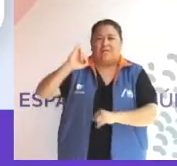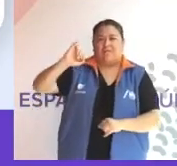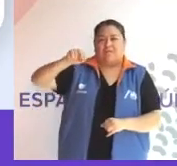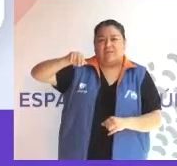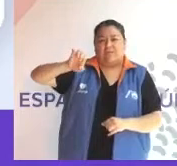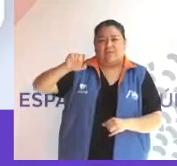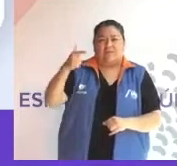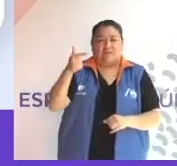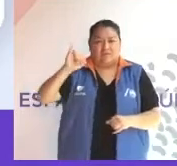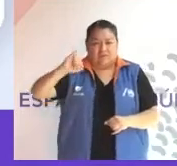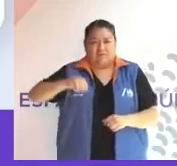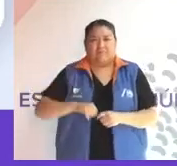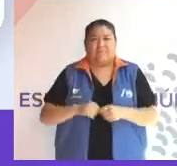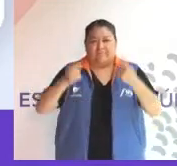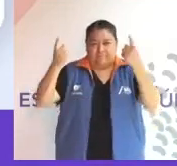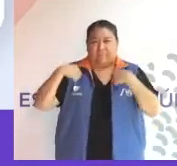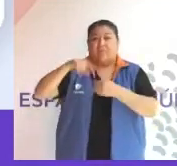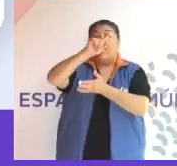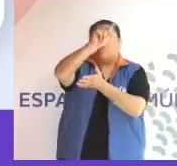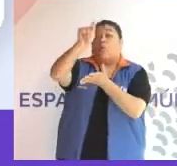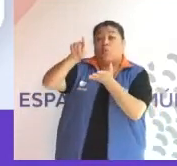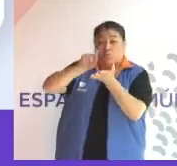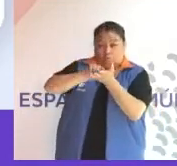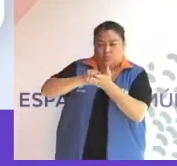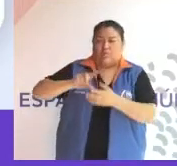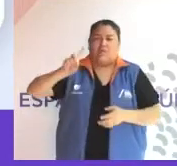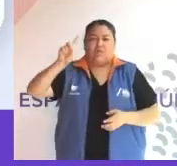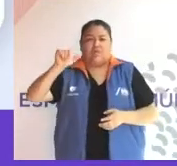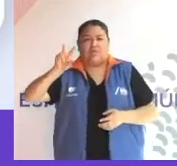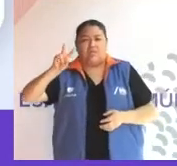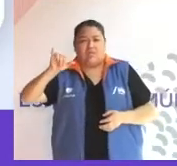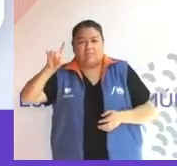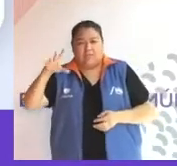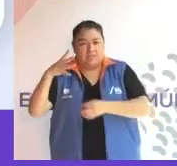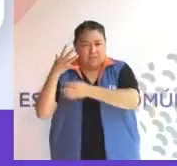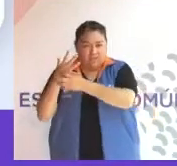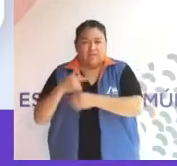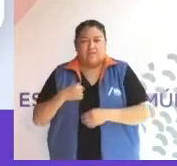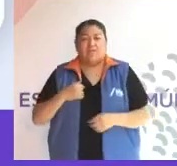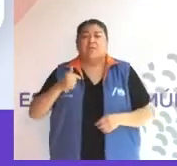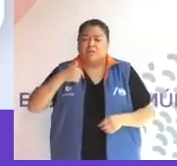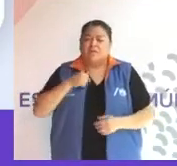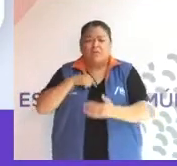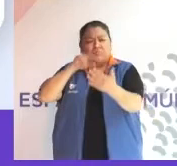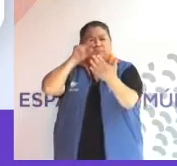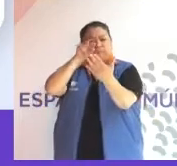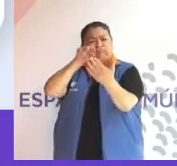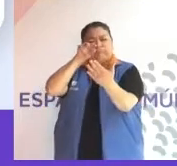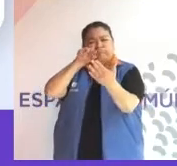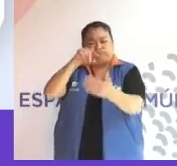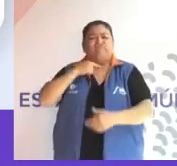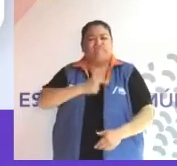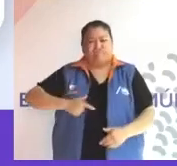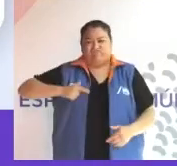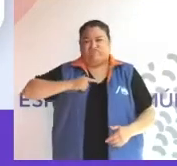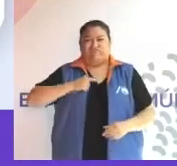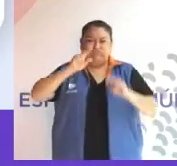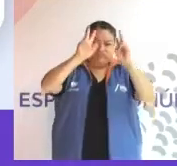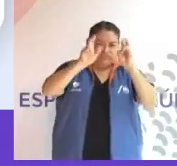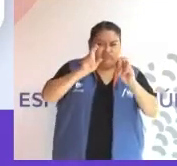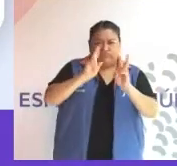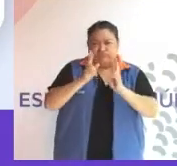En Twitter, por su parte, David Taboada nos dice que está con nosotros, acompañándonos y disfrutando de los